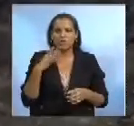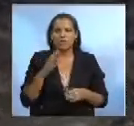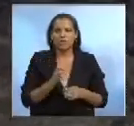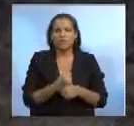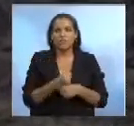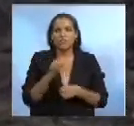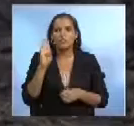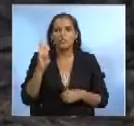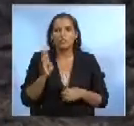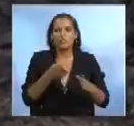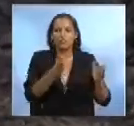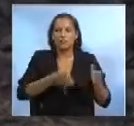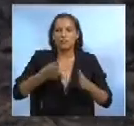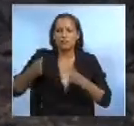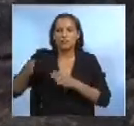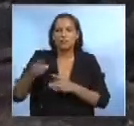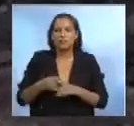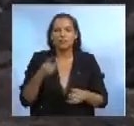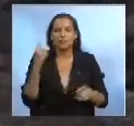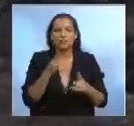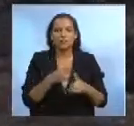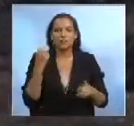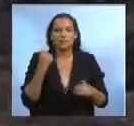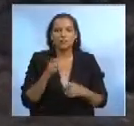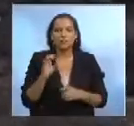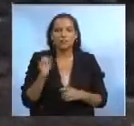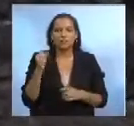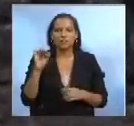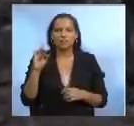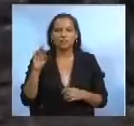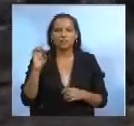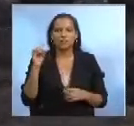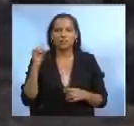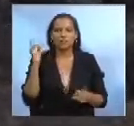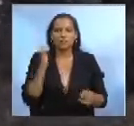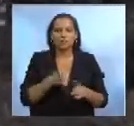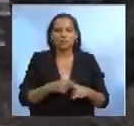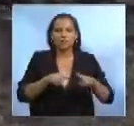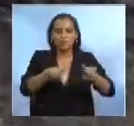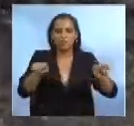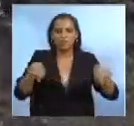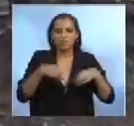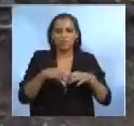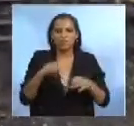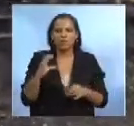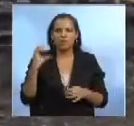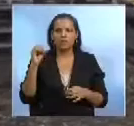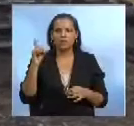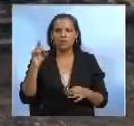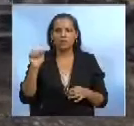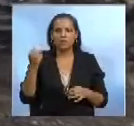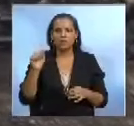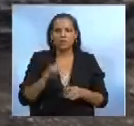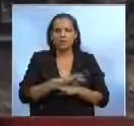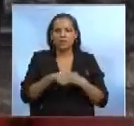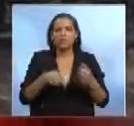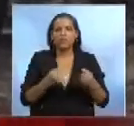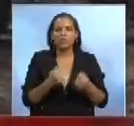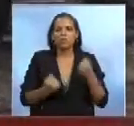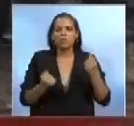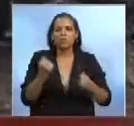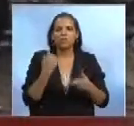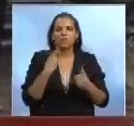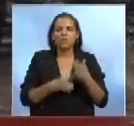cuatro carriles desde el sector Aire Libre hasta el redondel Jaime Hurtado. Volquetes y demás equipo caminero de la empresa